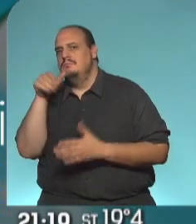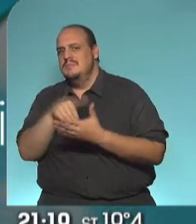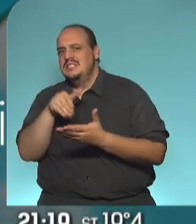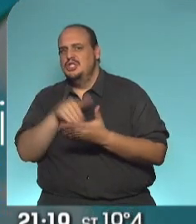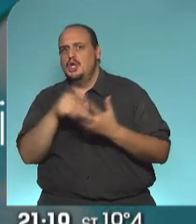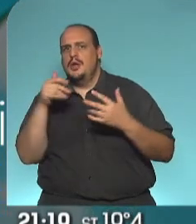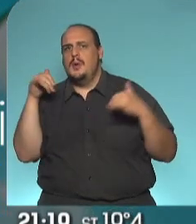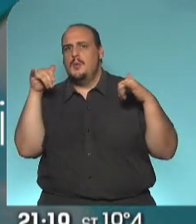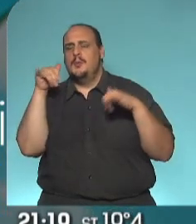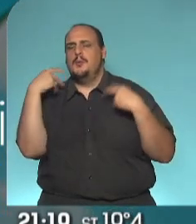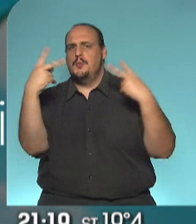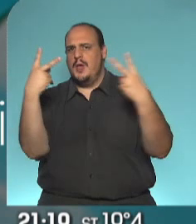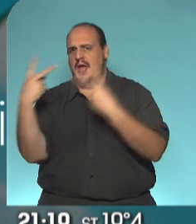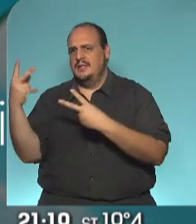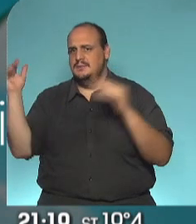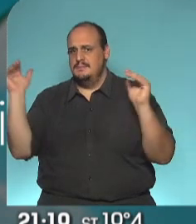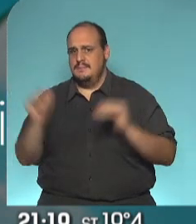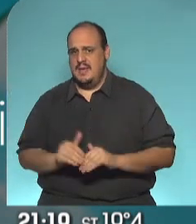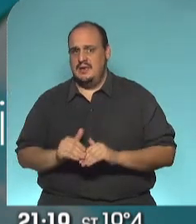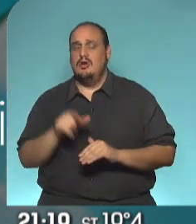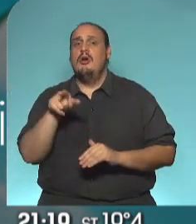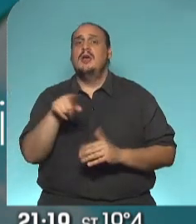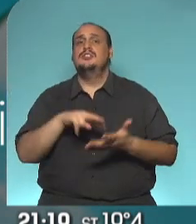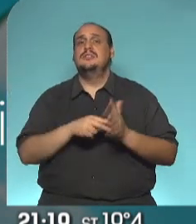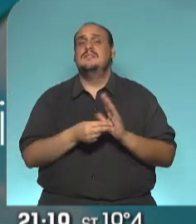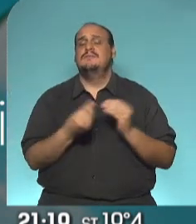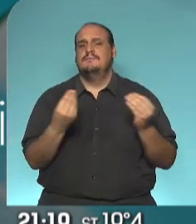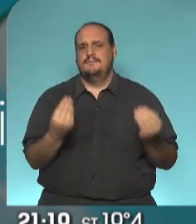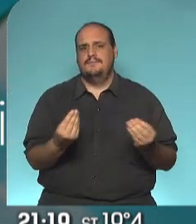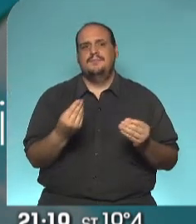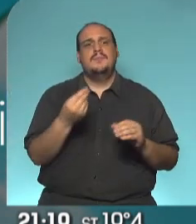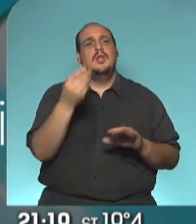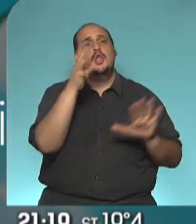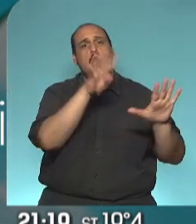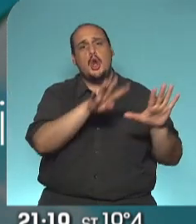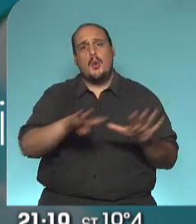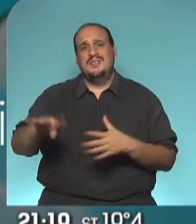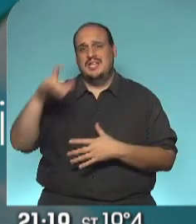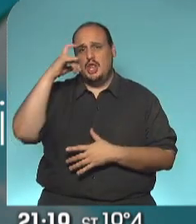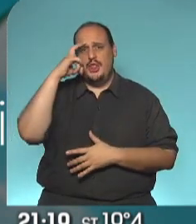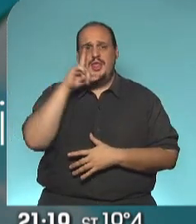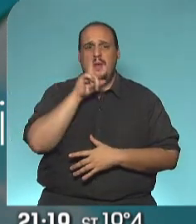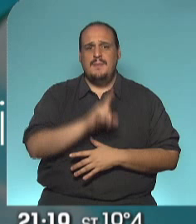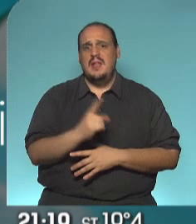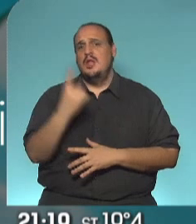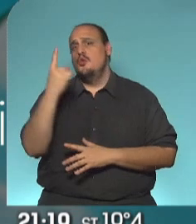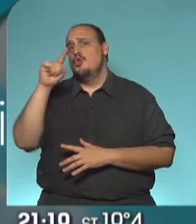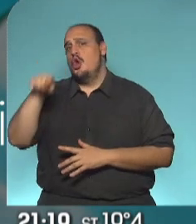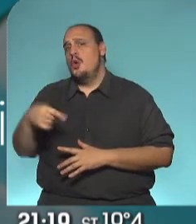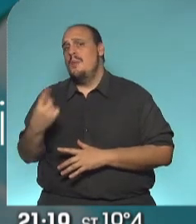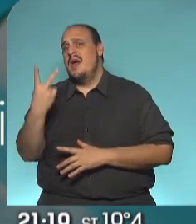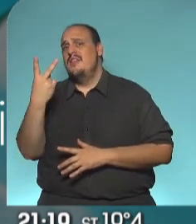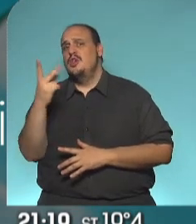lo que significa además una pérdida económica de entre 900 10.000 y 12 billones